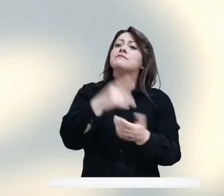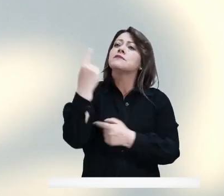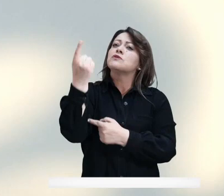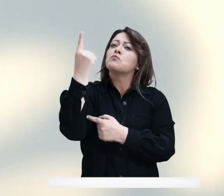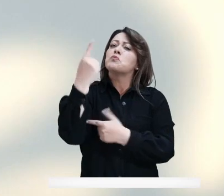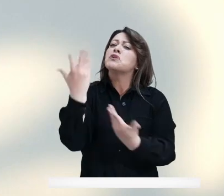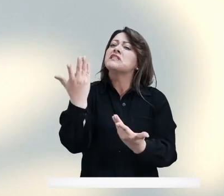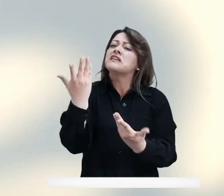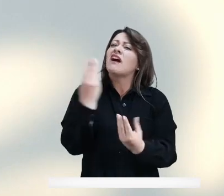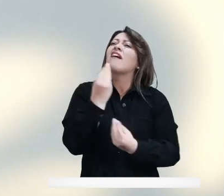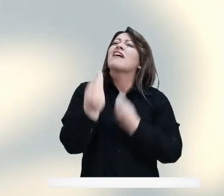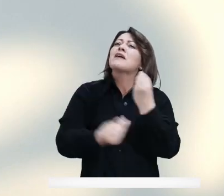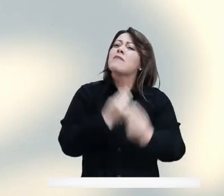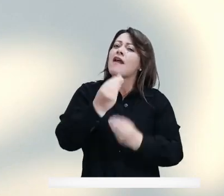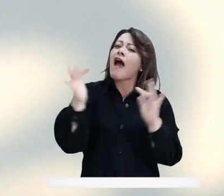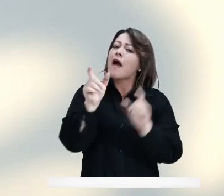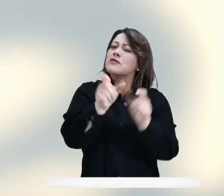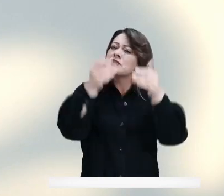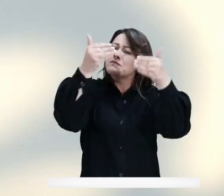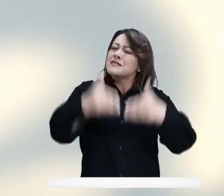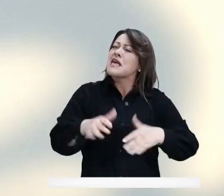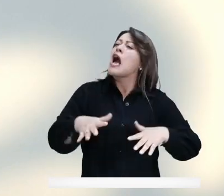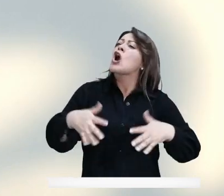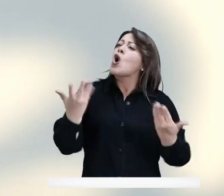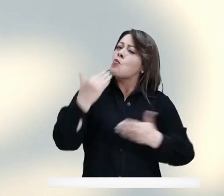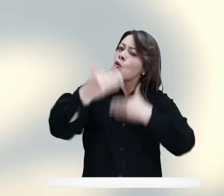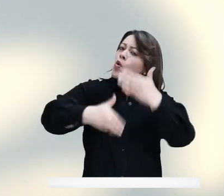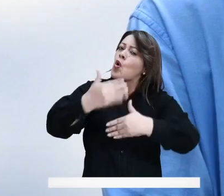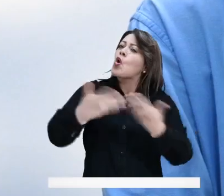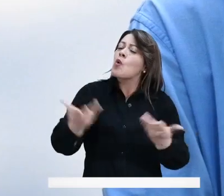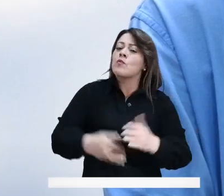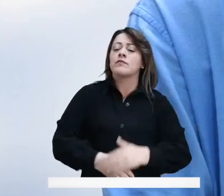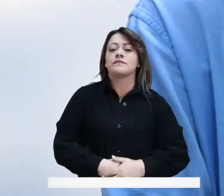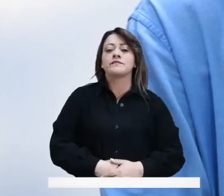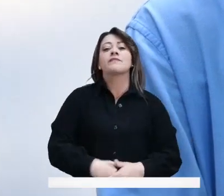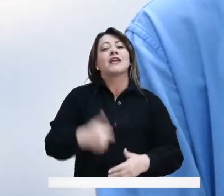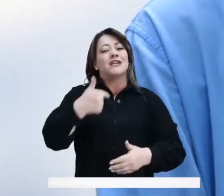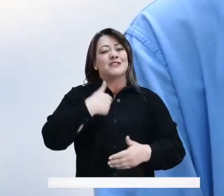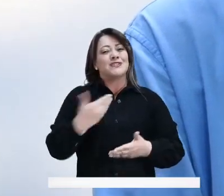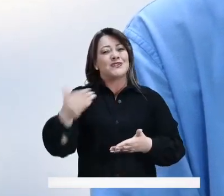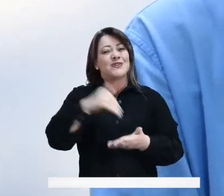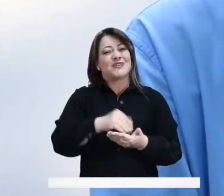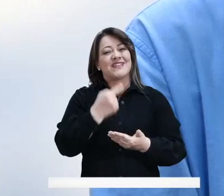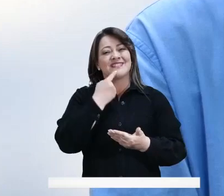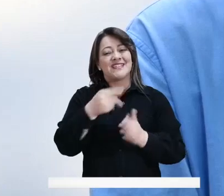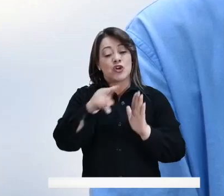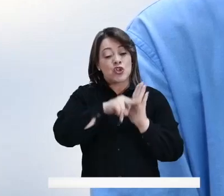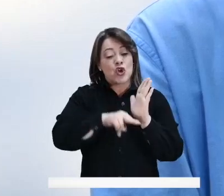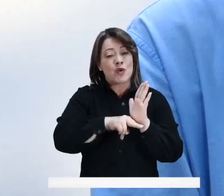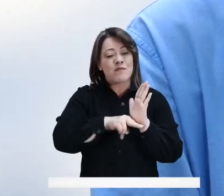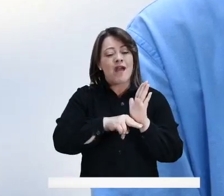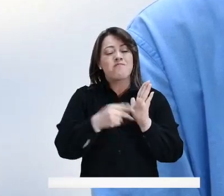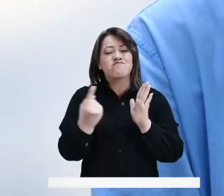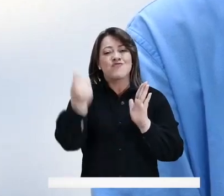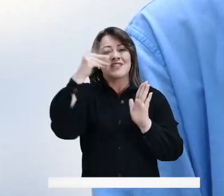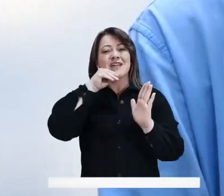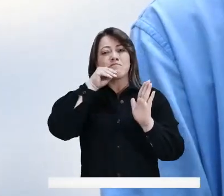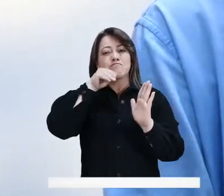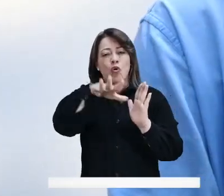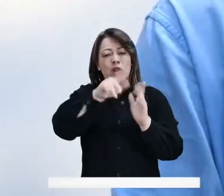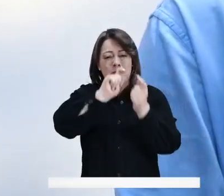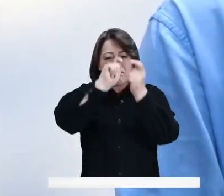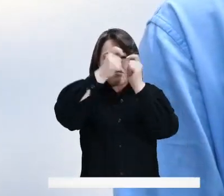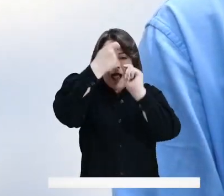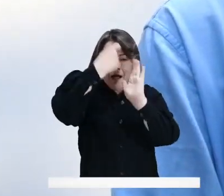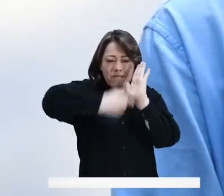participación política? ¿Hay avances para las personas con discapacidad? Insisto en la reformulación de la política pública. Ahí